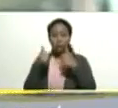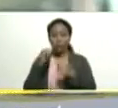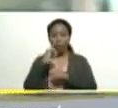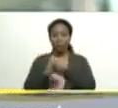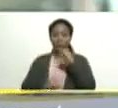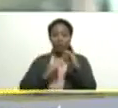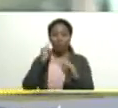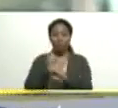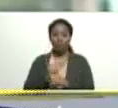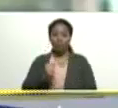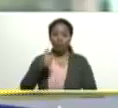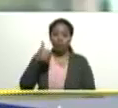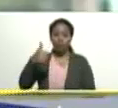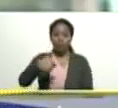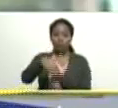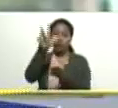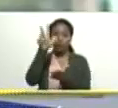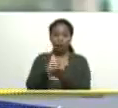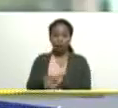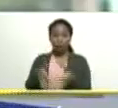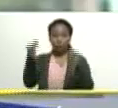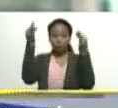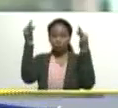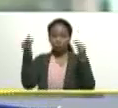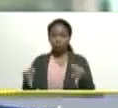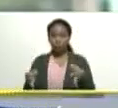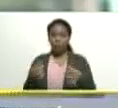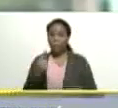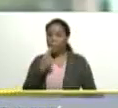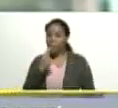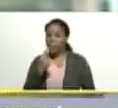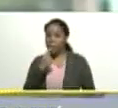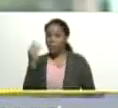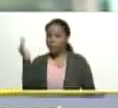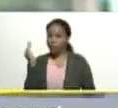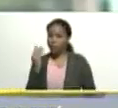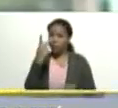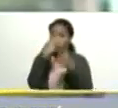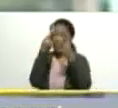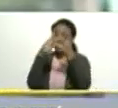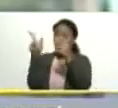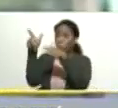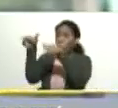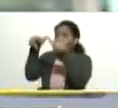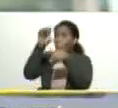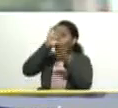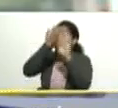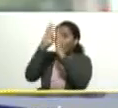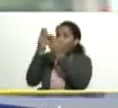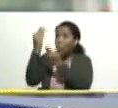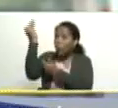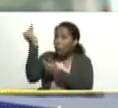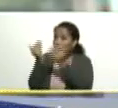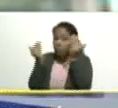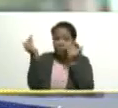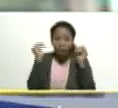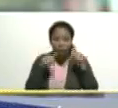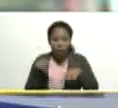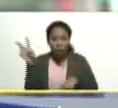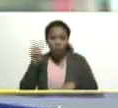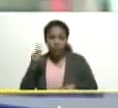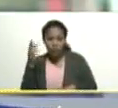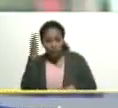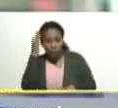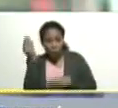internacional certificado y garantizado por catadores que vinieron de varias partes del mundo a Venezuela.